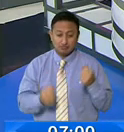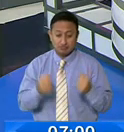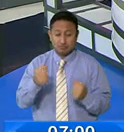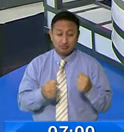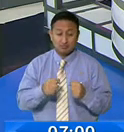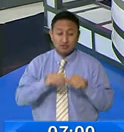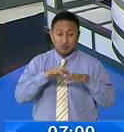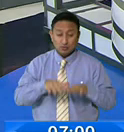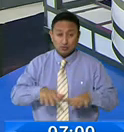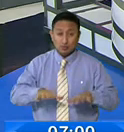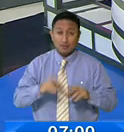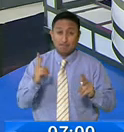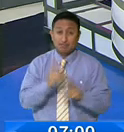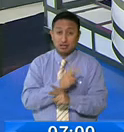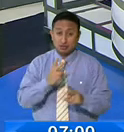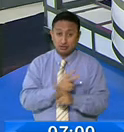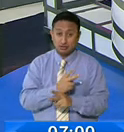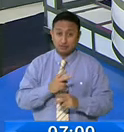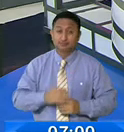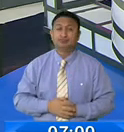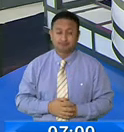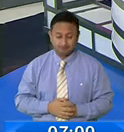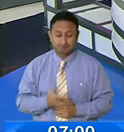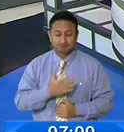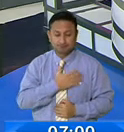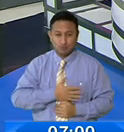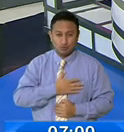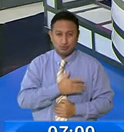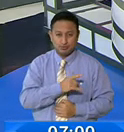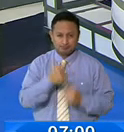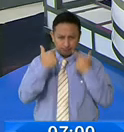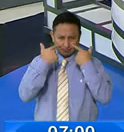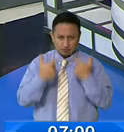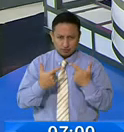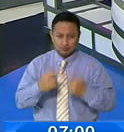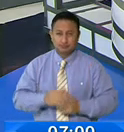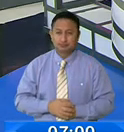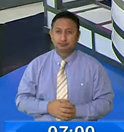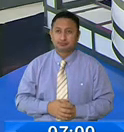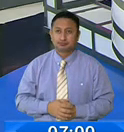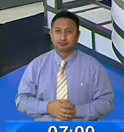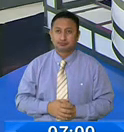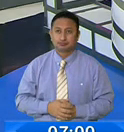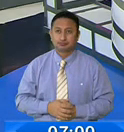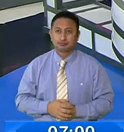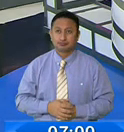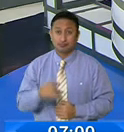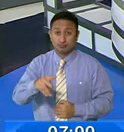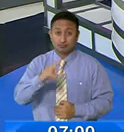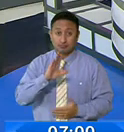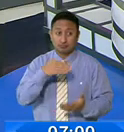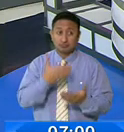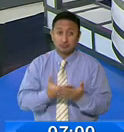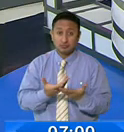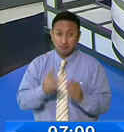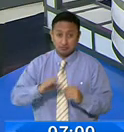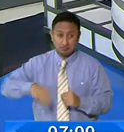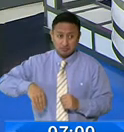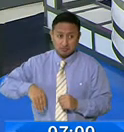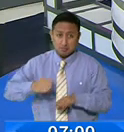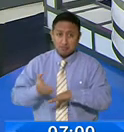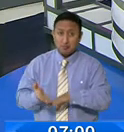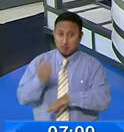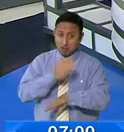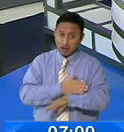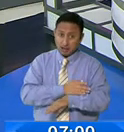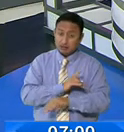se tornan bastante peligrosas, así que por favor estar atento, si usted va a llegar tardecito, mejor salir con tiempo, ¿no? Sí, salir claro. Con